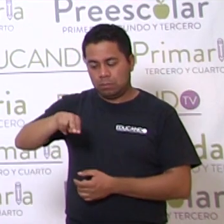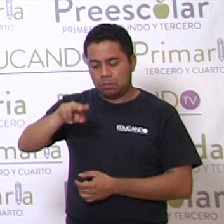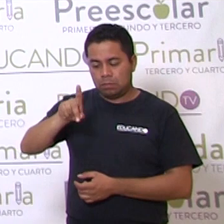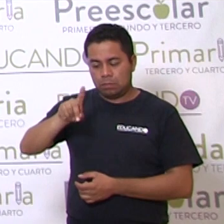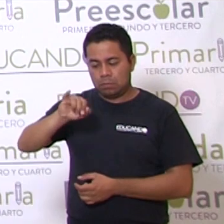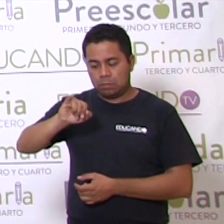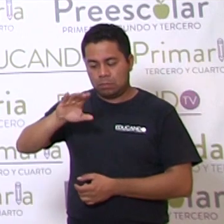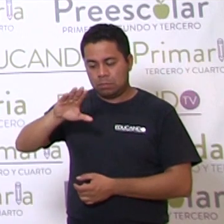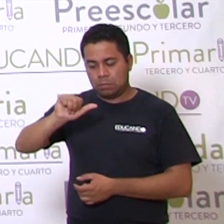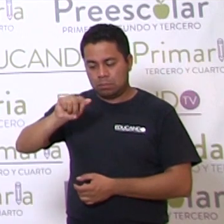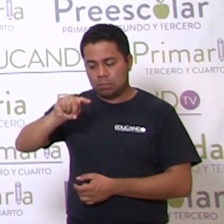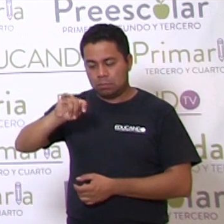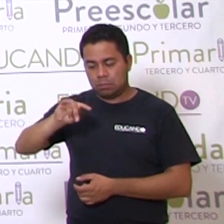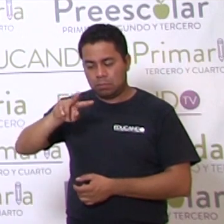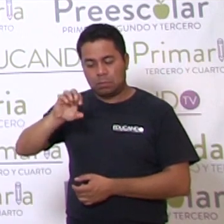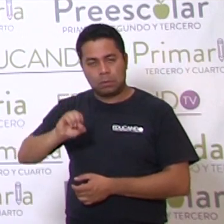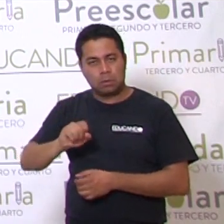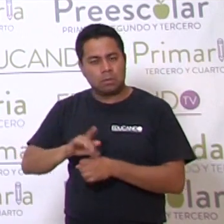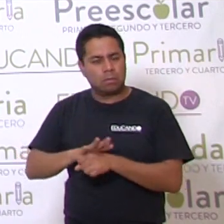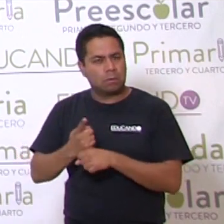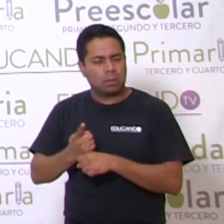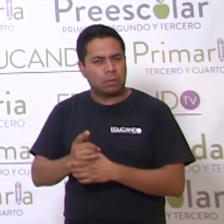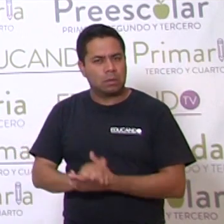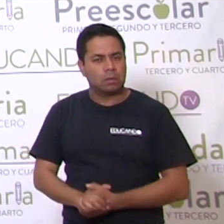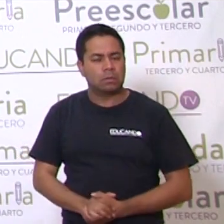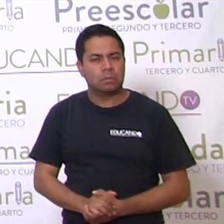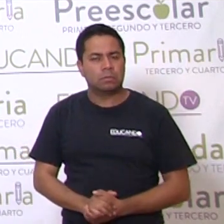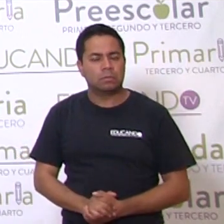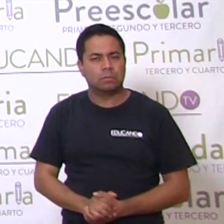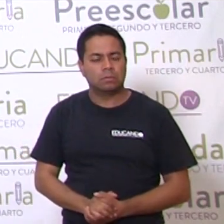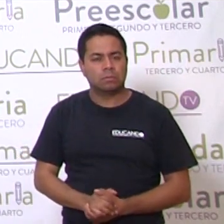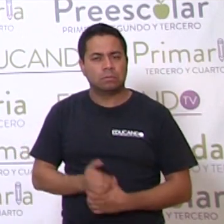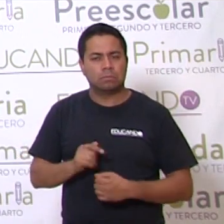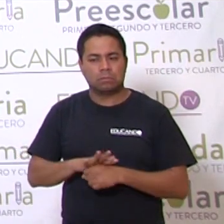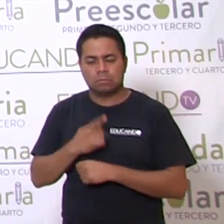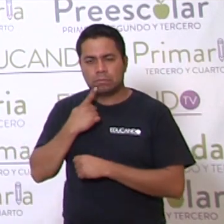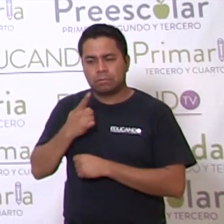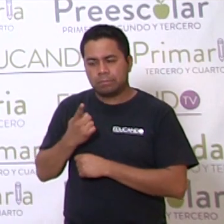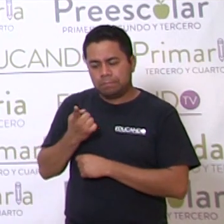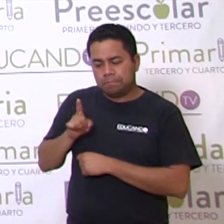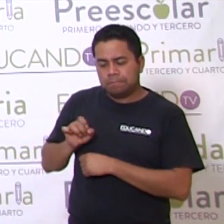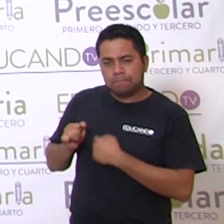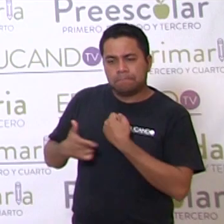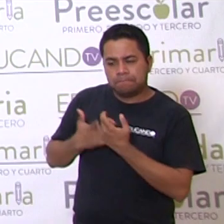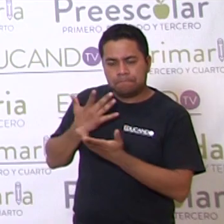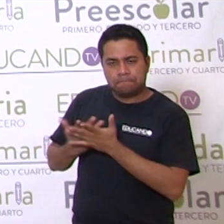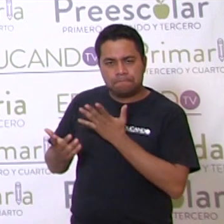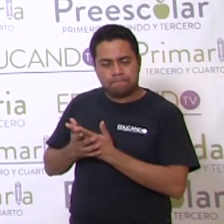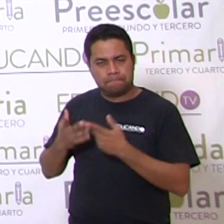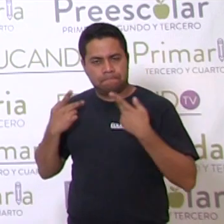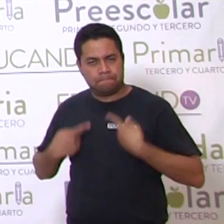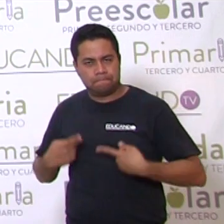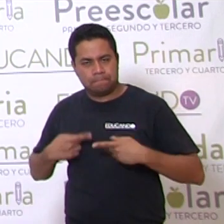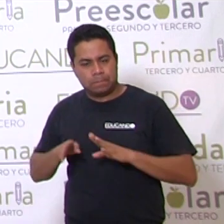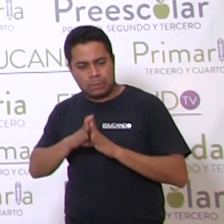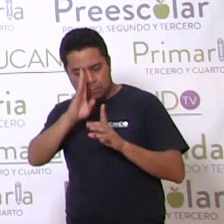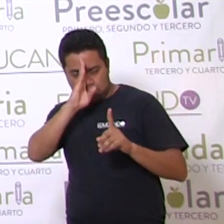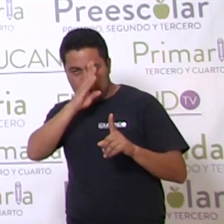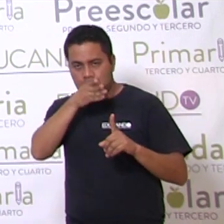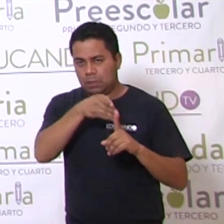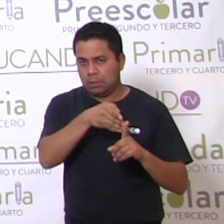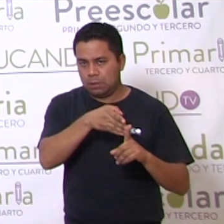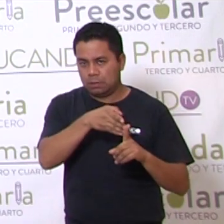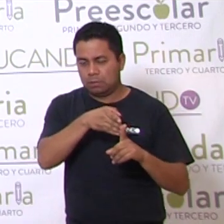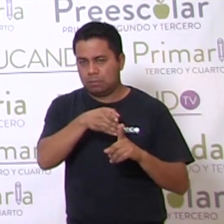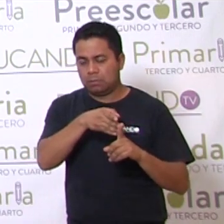indicativo, ¿bien? ¿Por qué indicativo? Porque está indicando una acción del sujeto de forma directa,